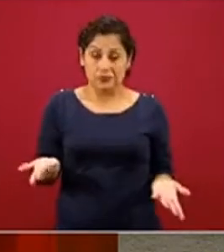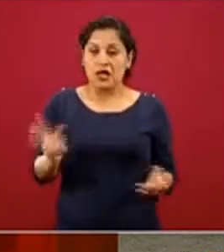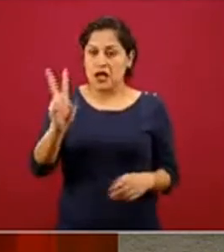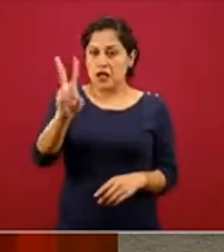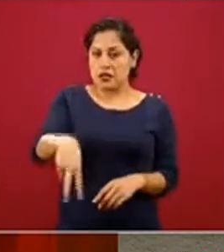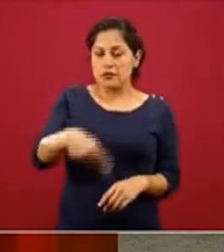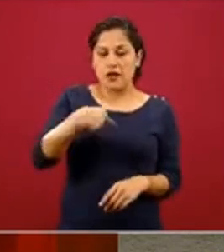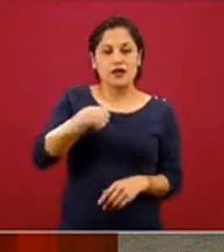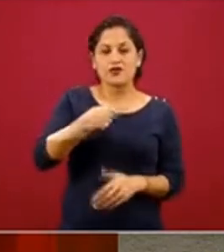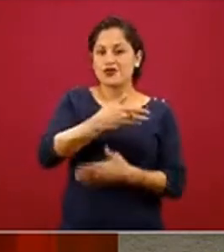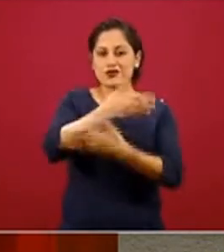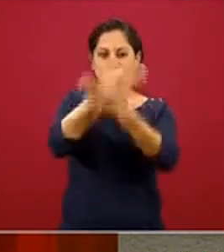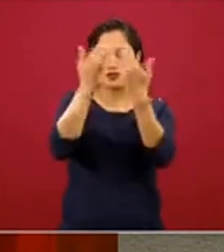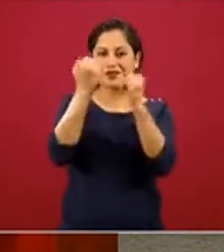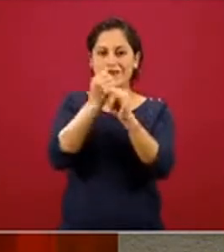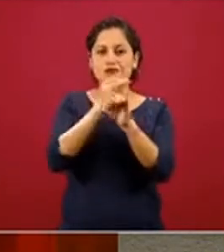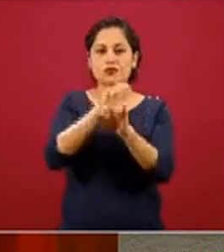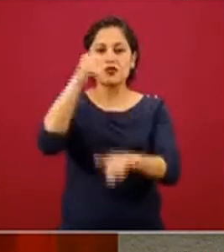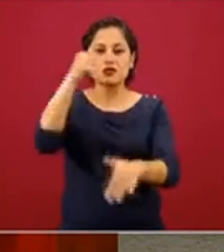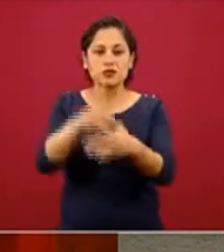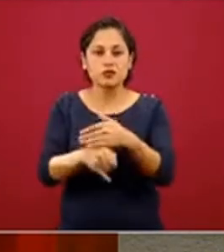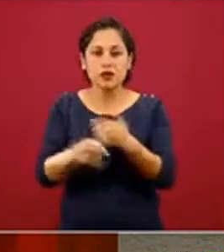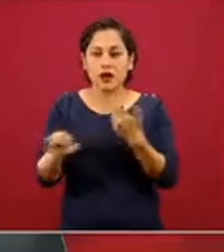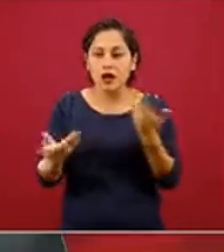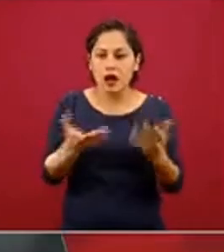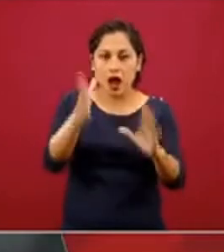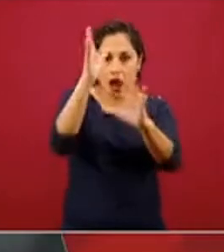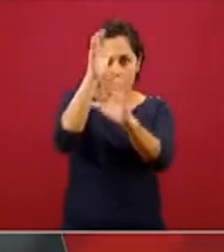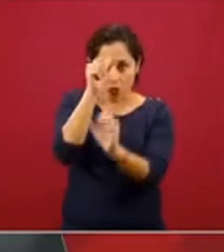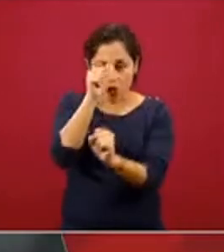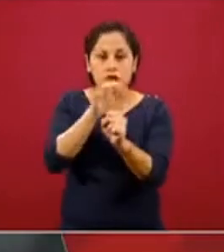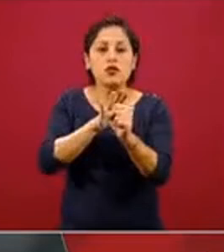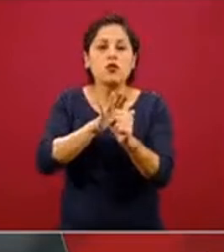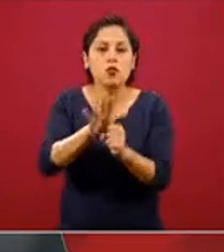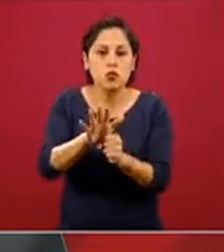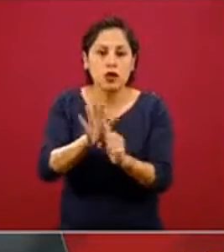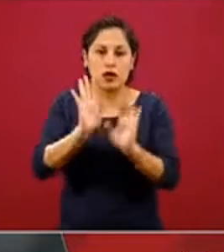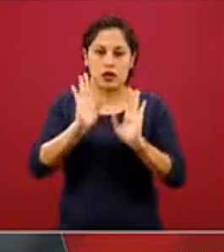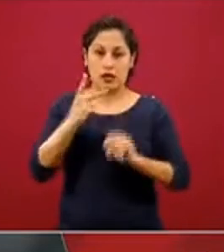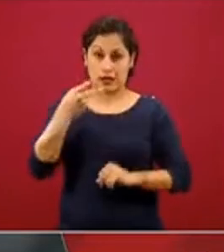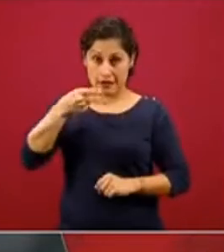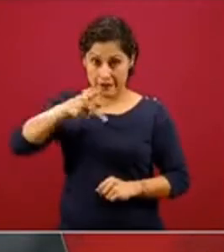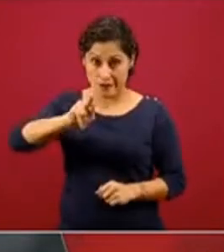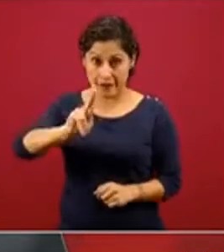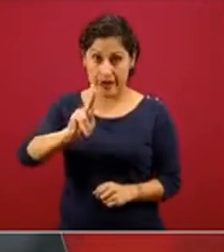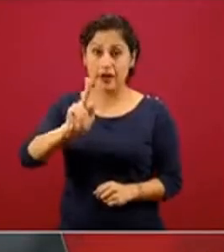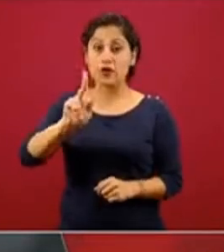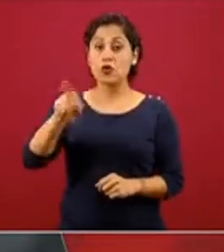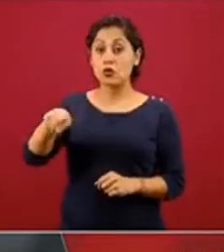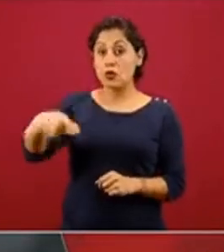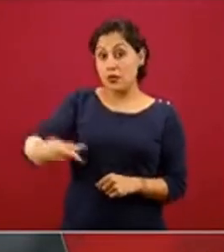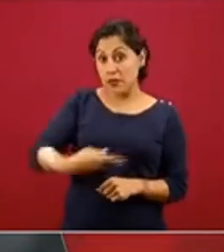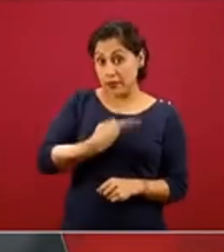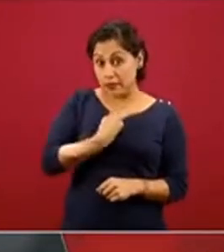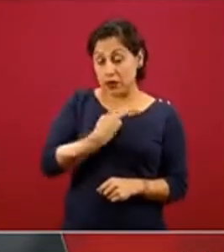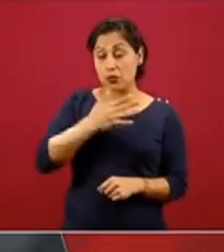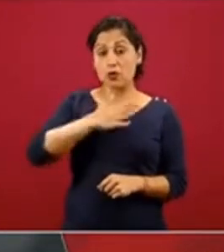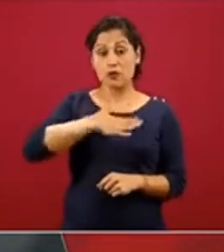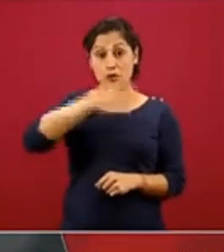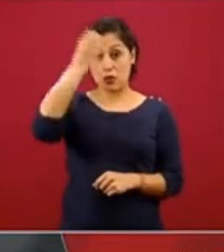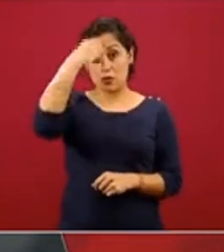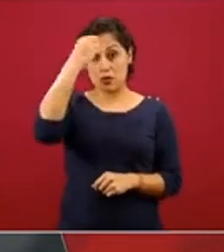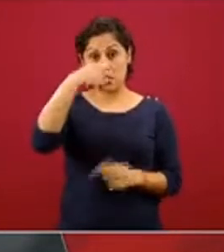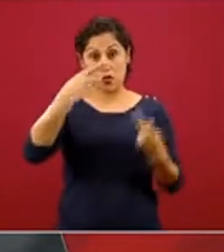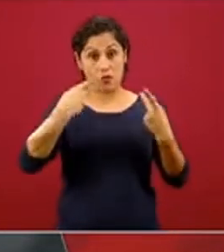esta colaboración, que eso pudiera representar un reto para las oportunidades laborales de